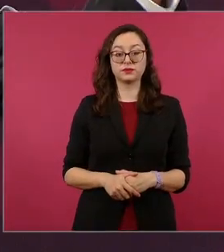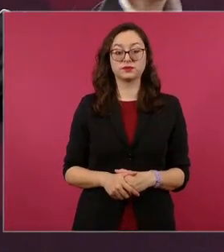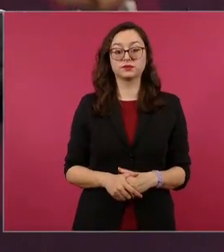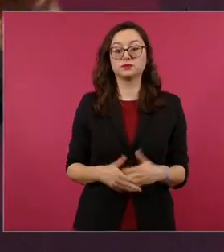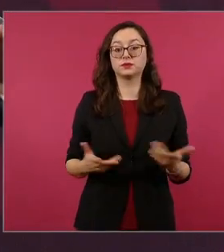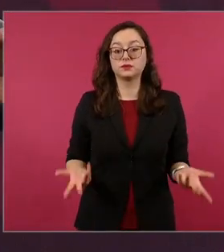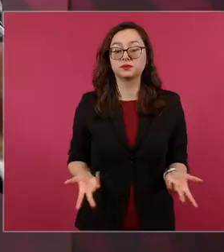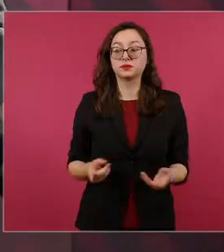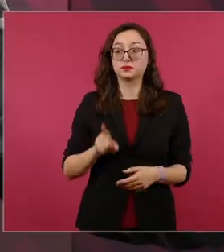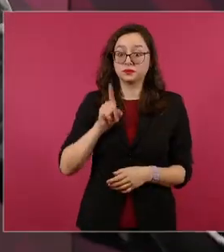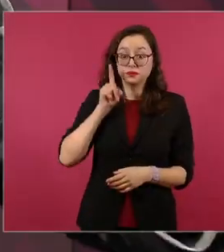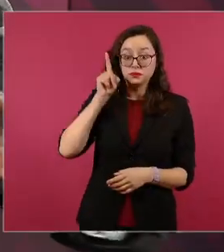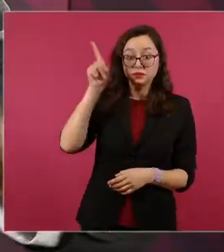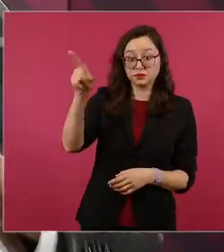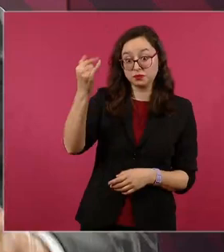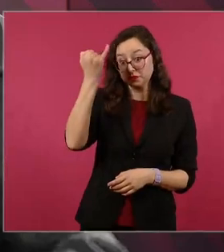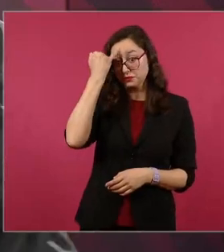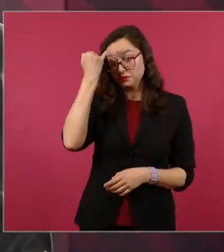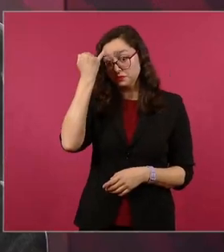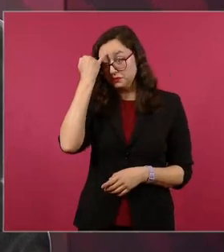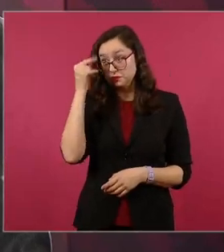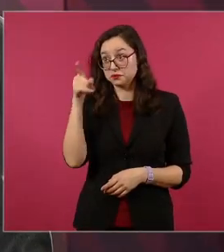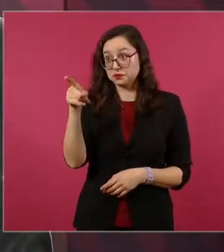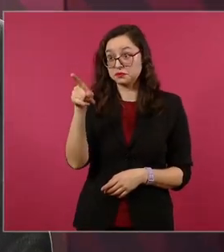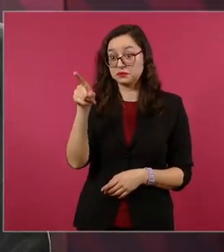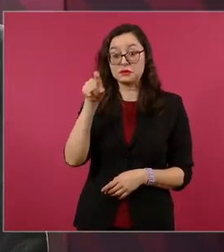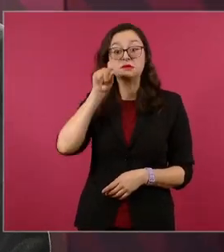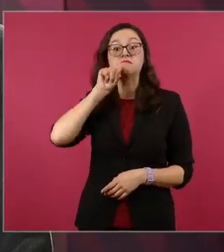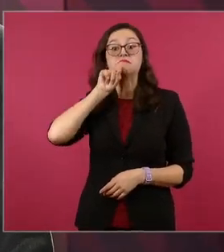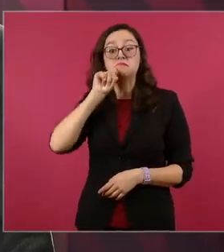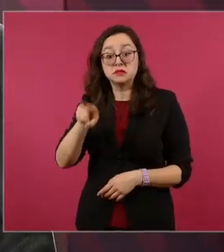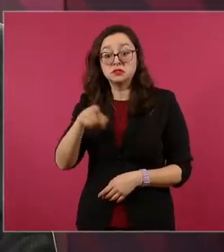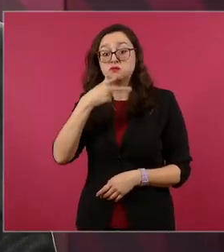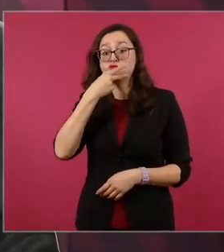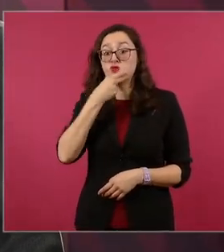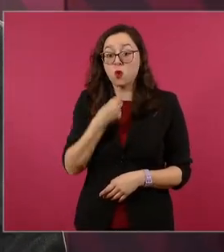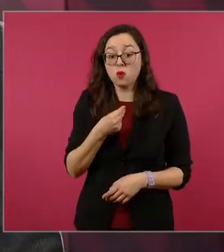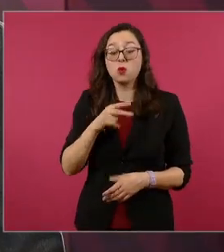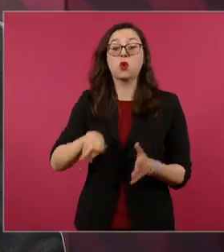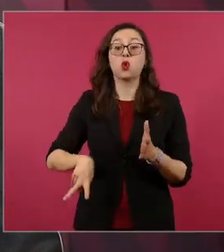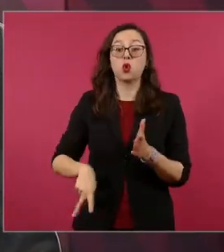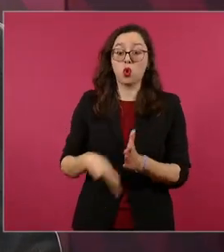pues cada quien tiene sus